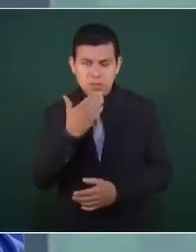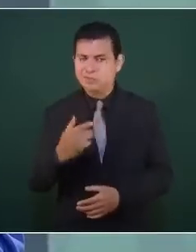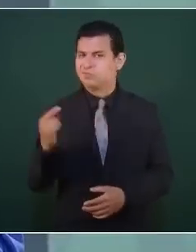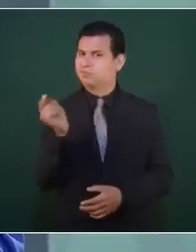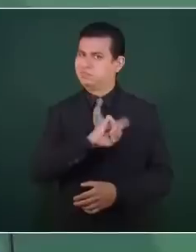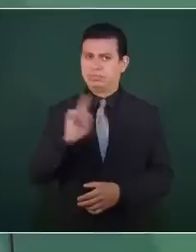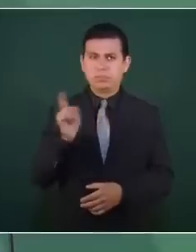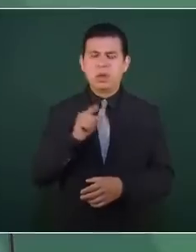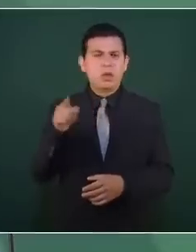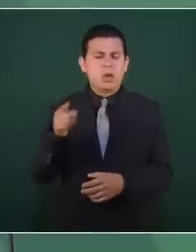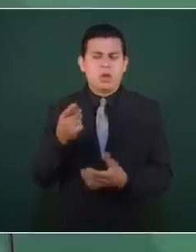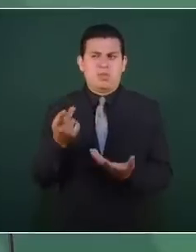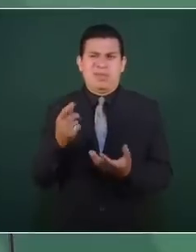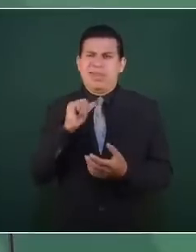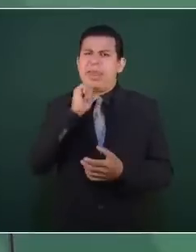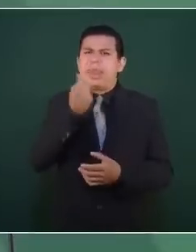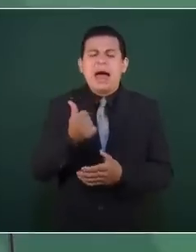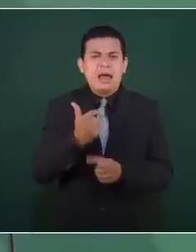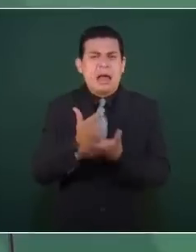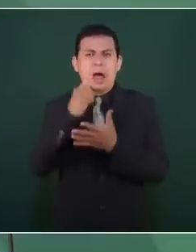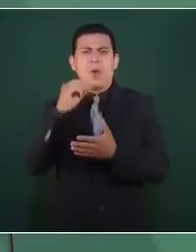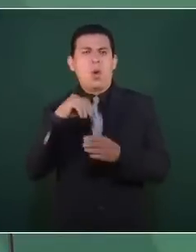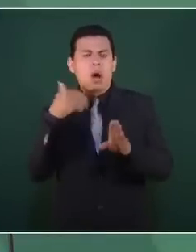de estar porque no cometieron delitos,